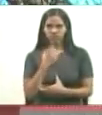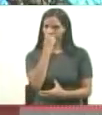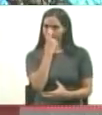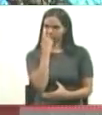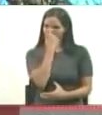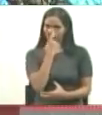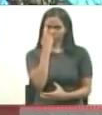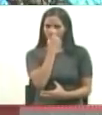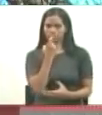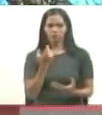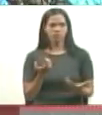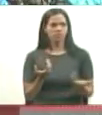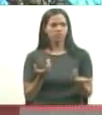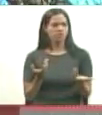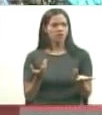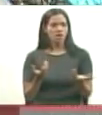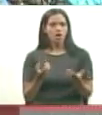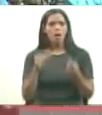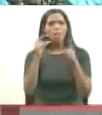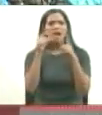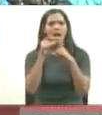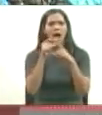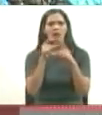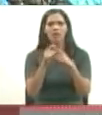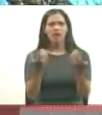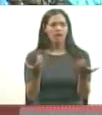estuvieran nombrando un enemigo, nombran la palabra diálogo,